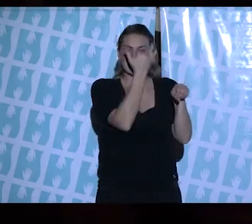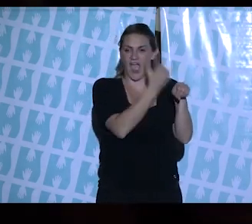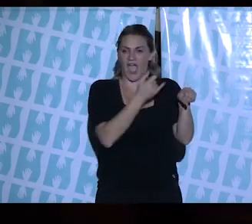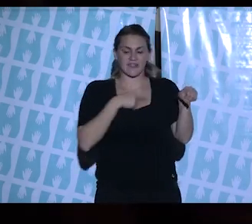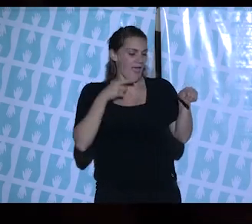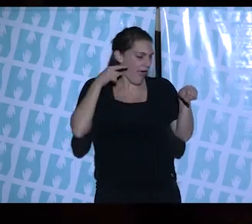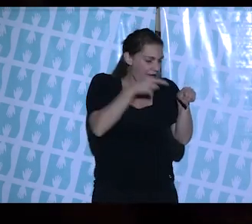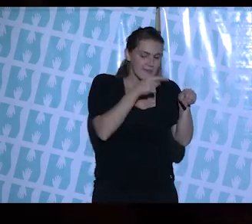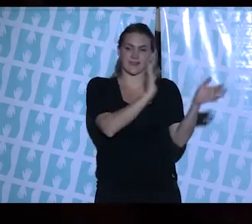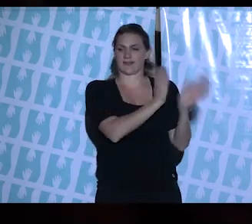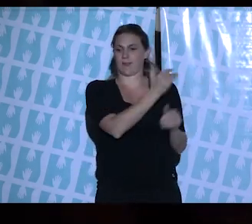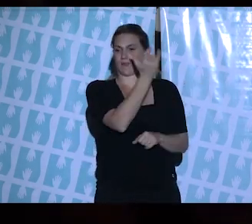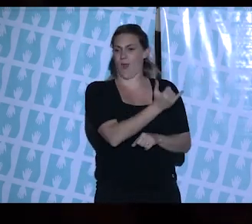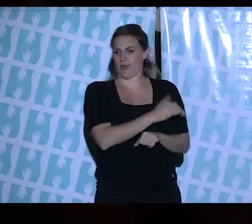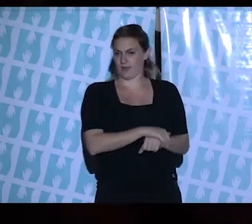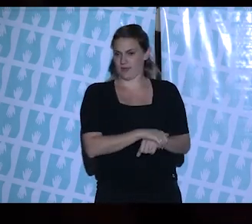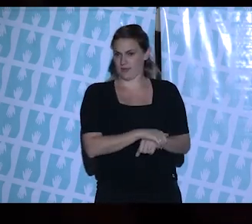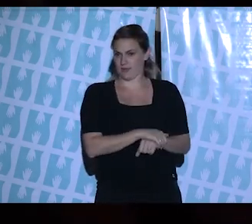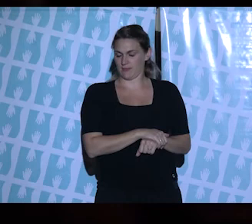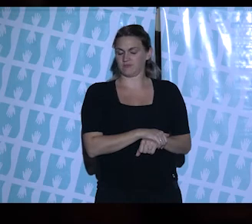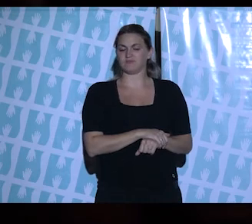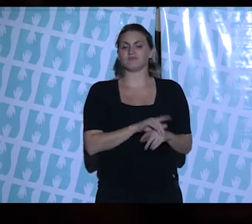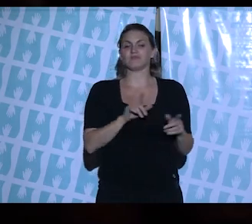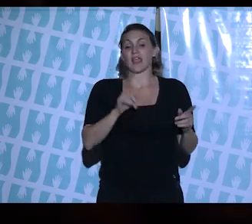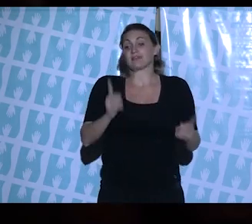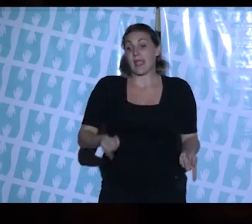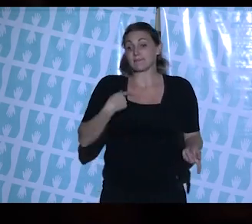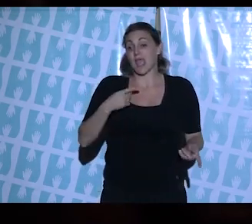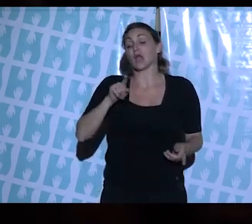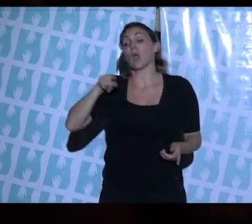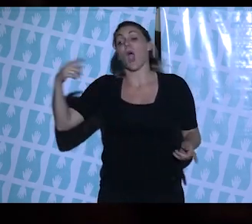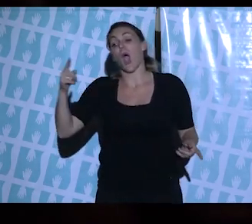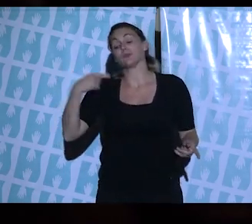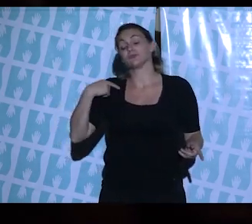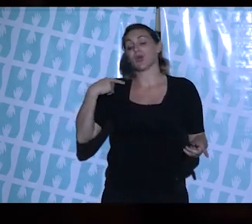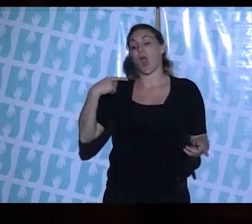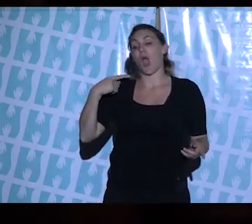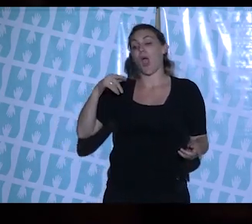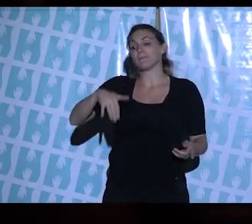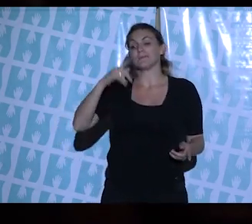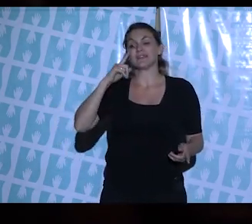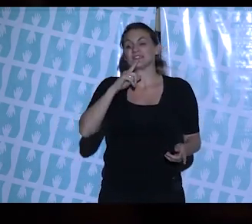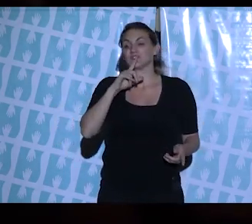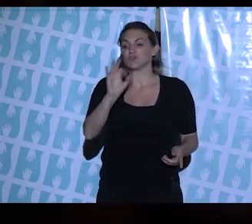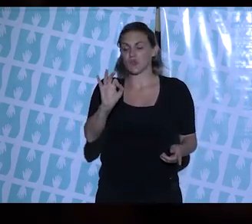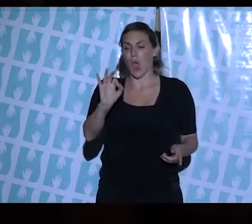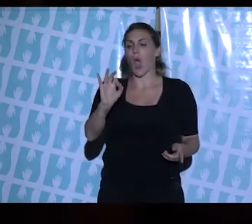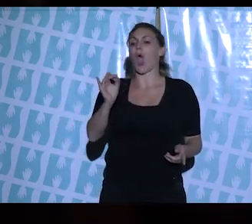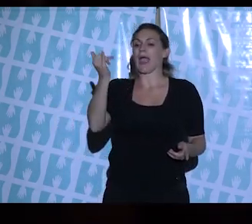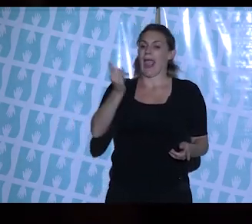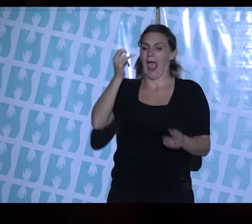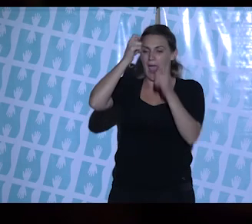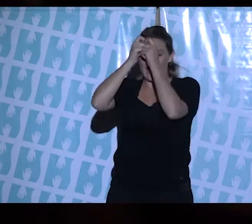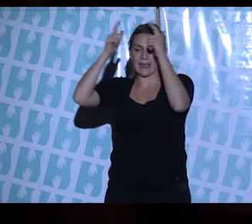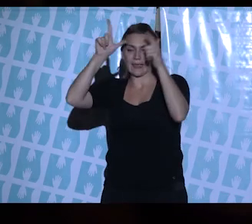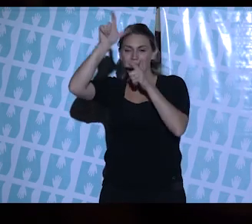para demostrar otro mito que existe, y lo voy a ilustrar con una anécdota. Una vez